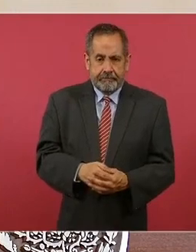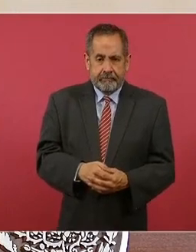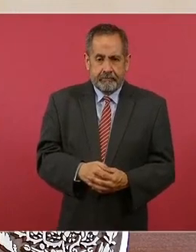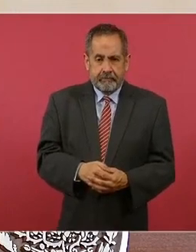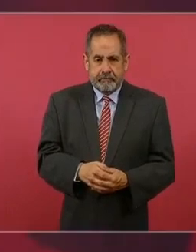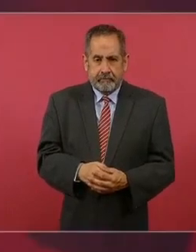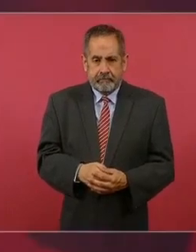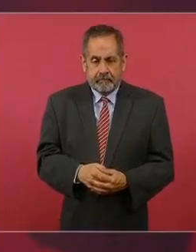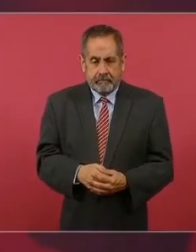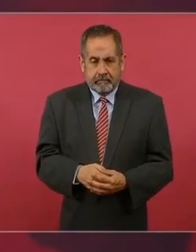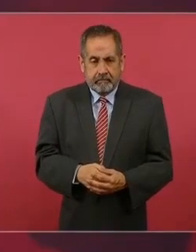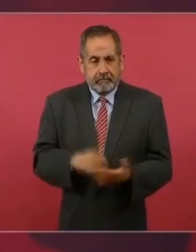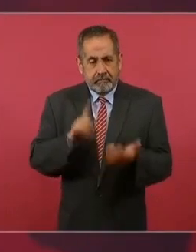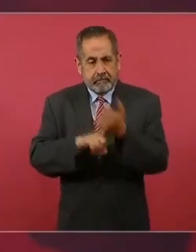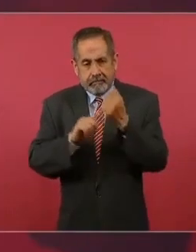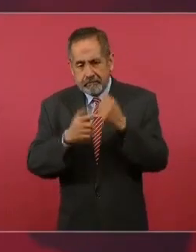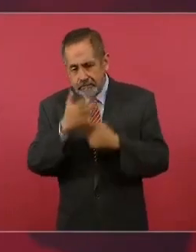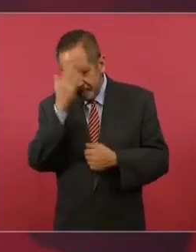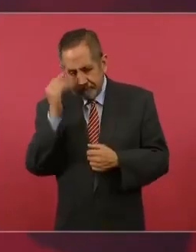Y no se sabe, pues,